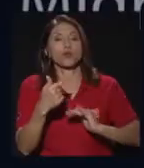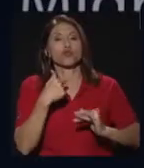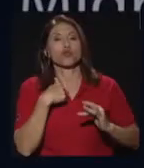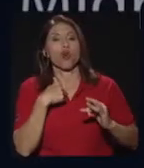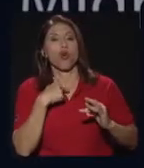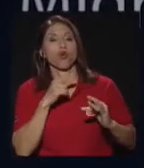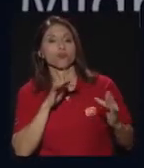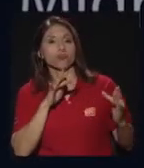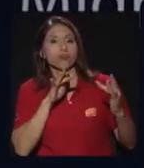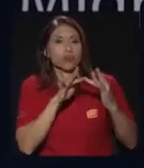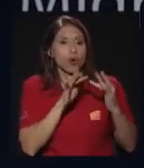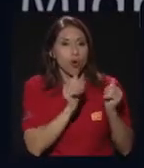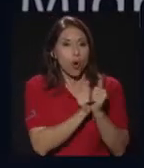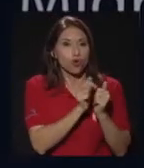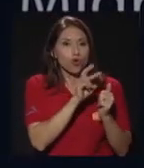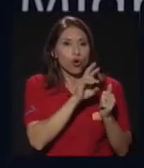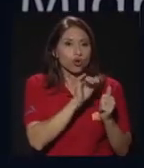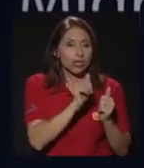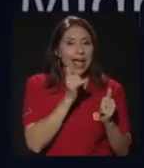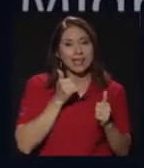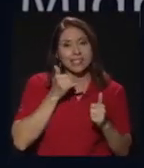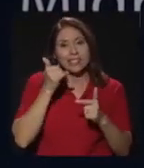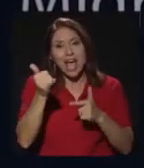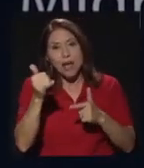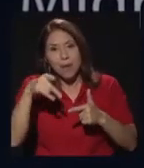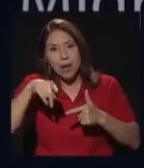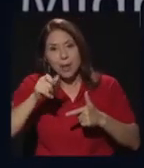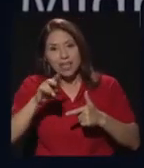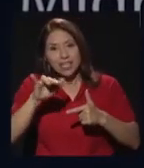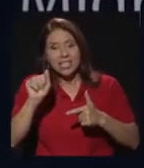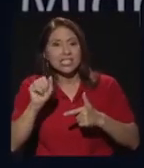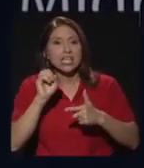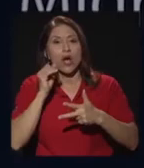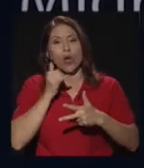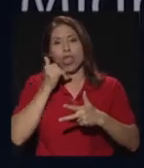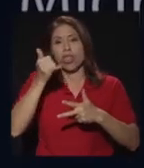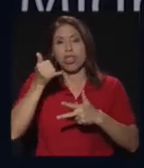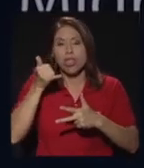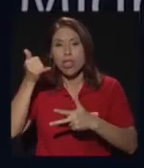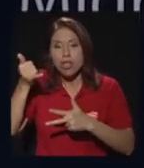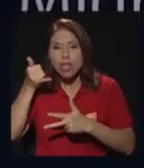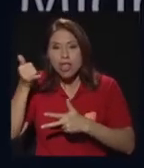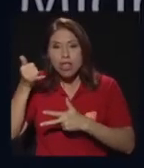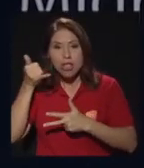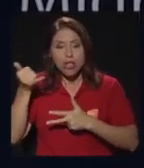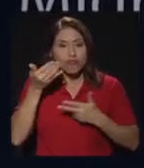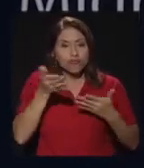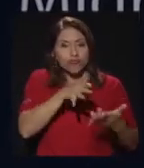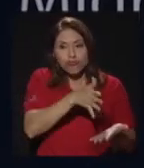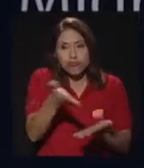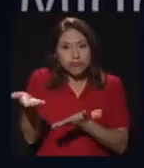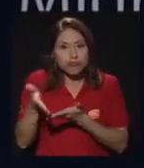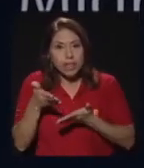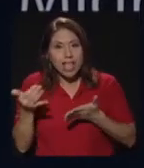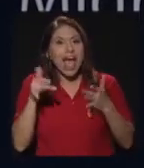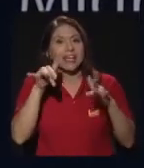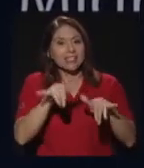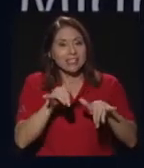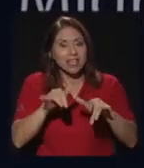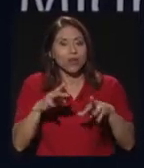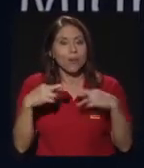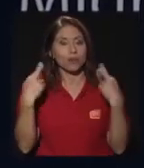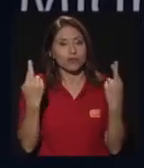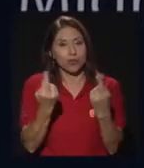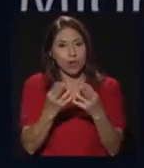se llama Patricia, o usamos la línea telefónica y comenzamos a llamarnos unas a la otra y así nos vamos